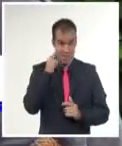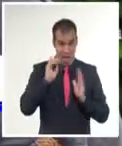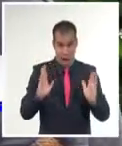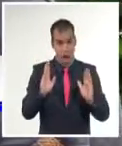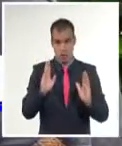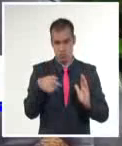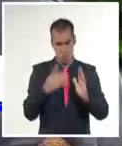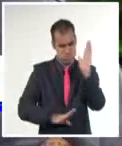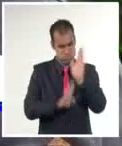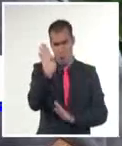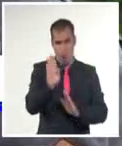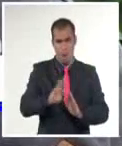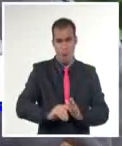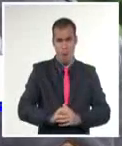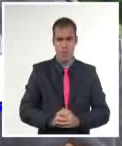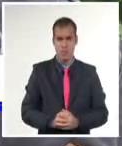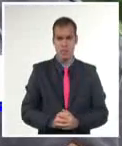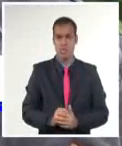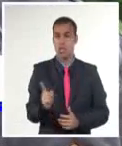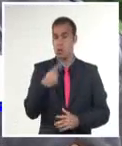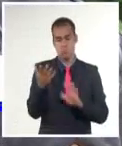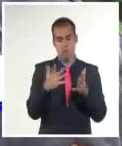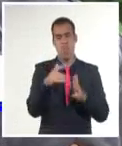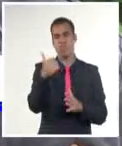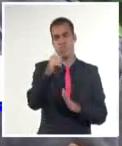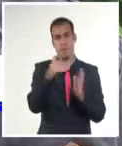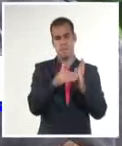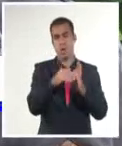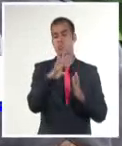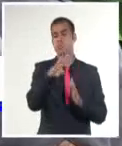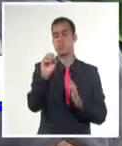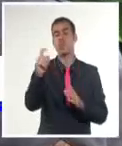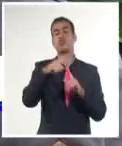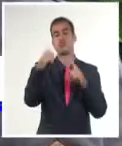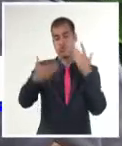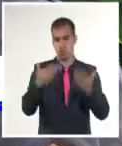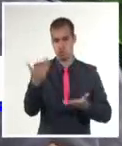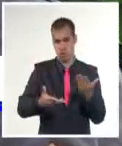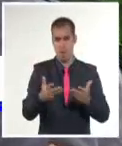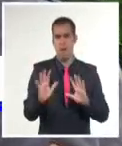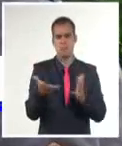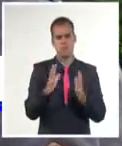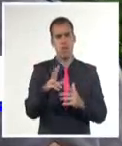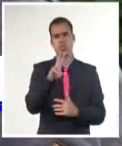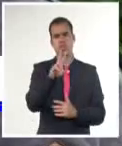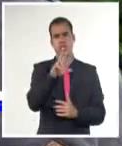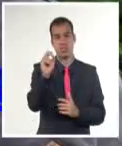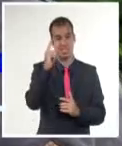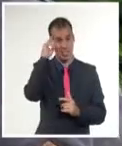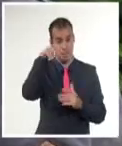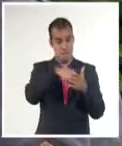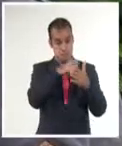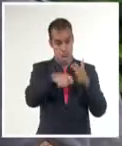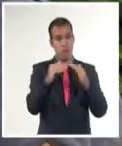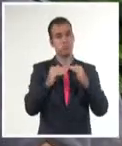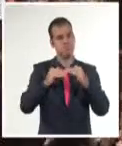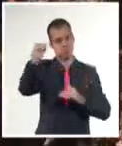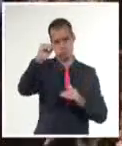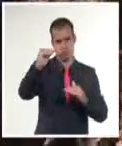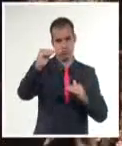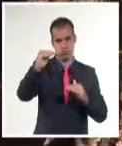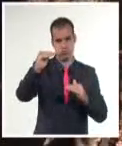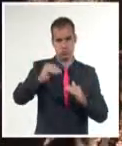para alcanzar unas 10.400 toneladas, o sea, aproximadamente unas 200 por encima de ese récord que ya fue